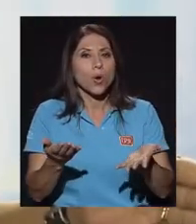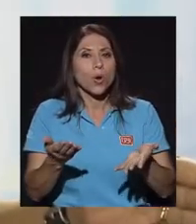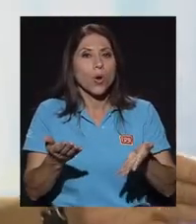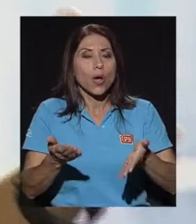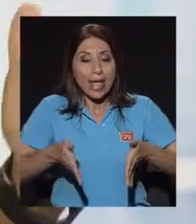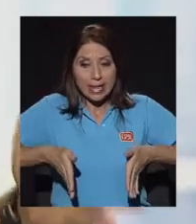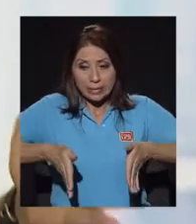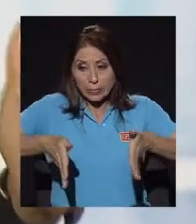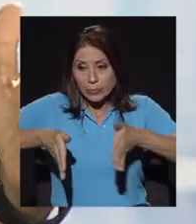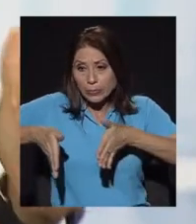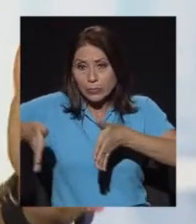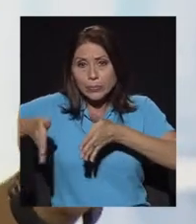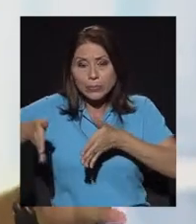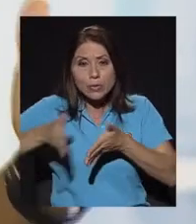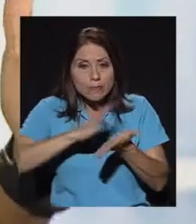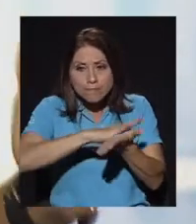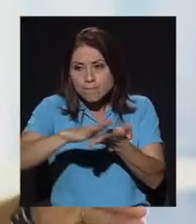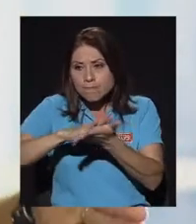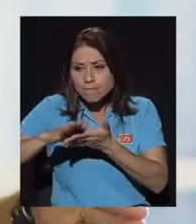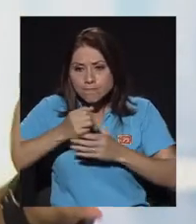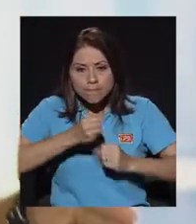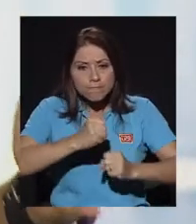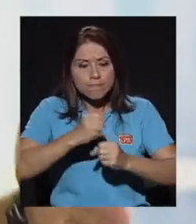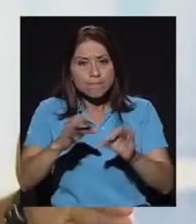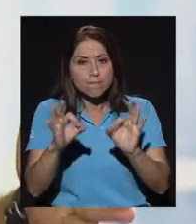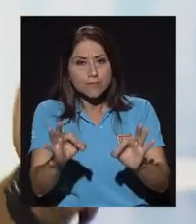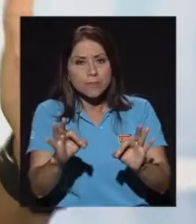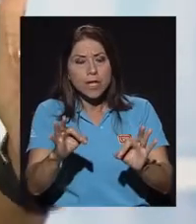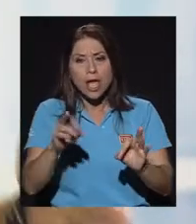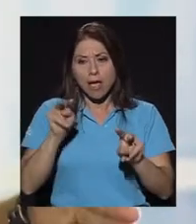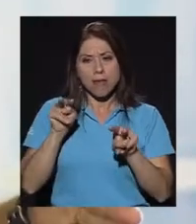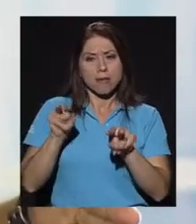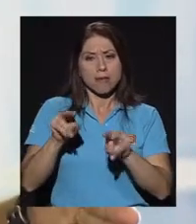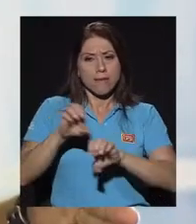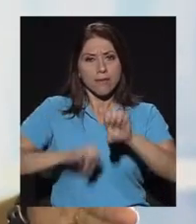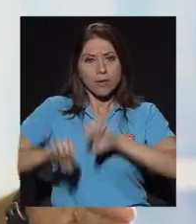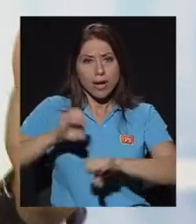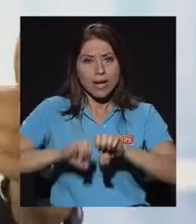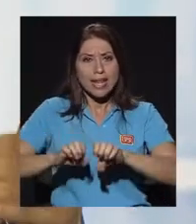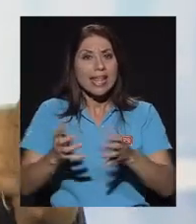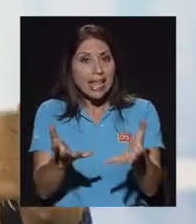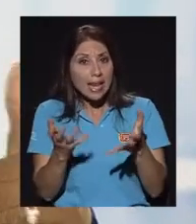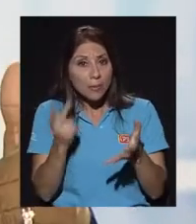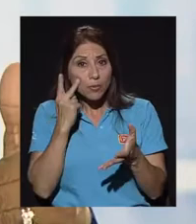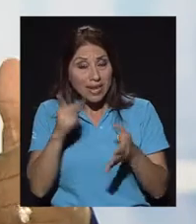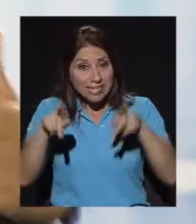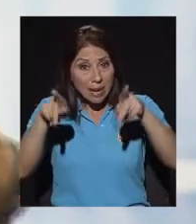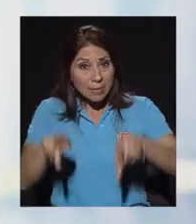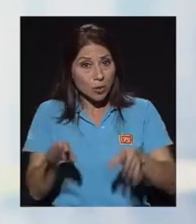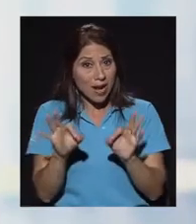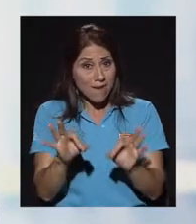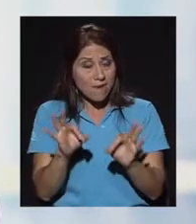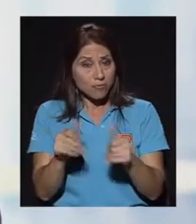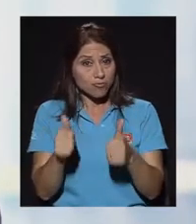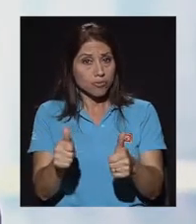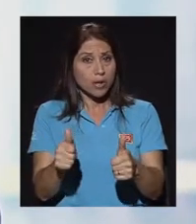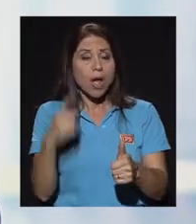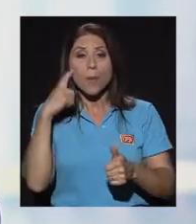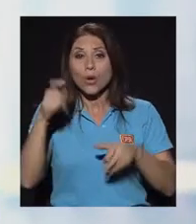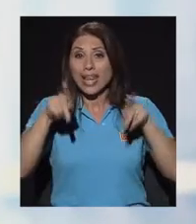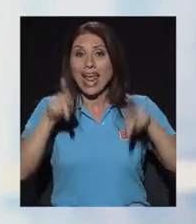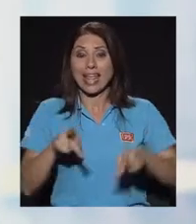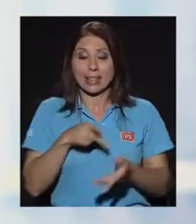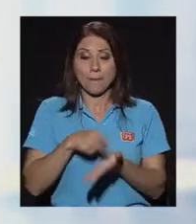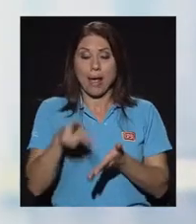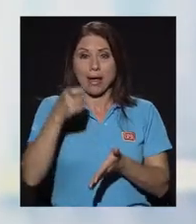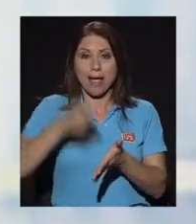aseo. Y nosotros queremos ver si la persona realmente rinde eso, porque la gente está pagando por eso.